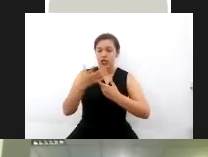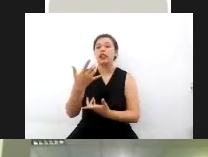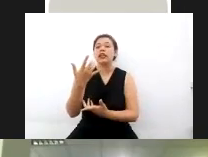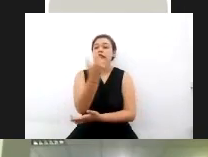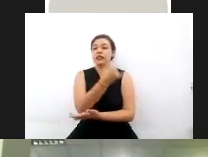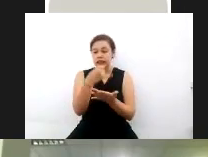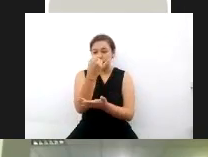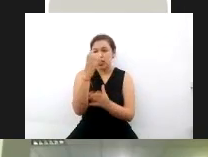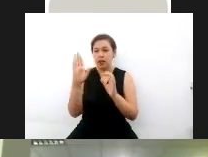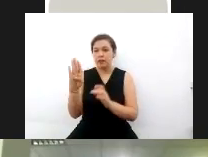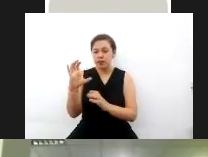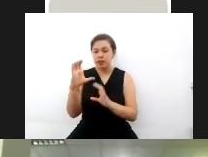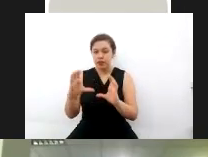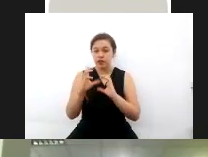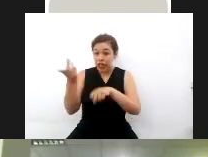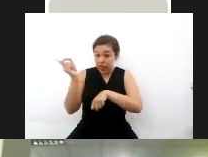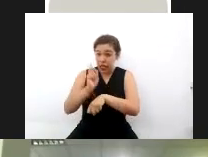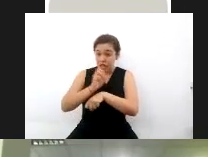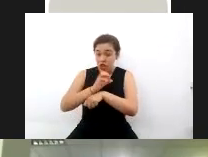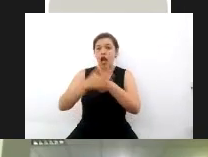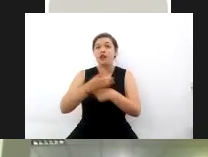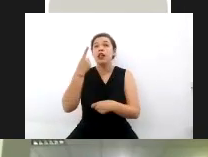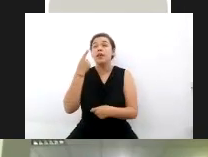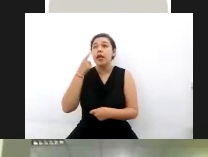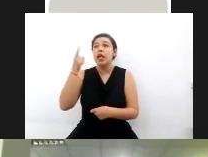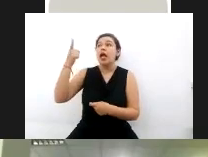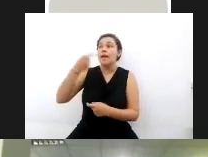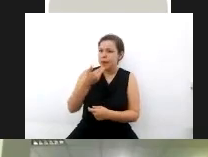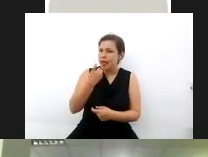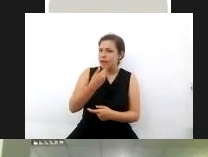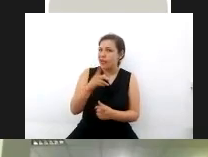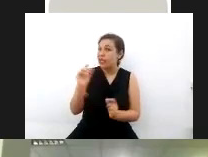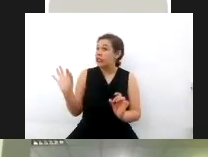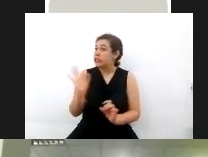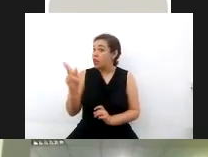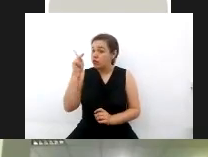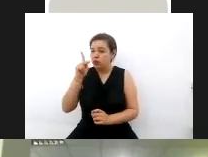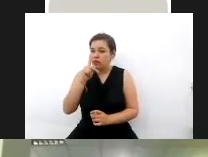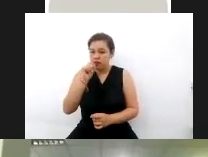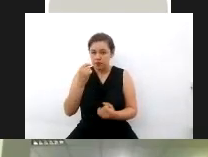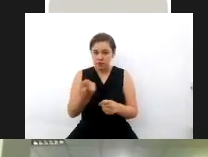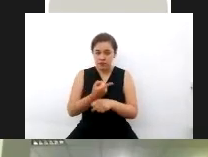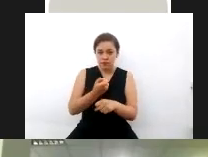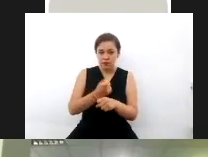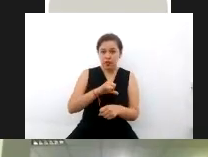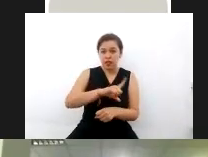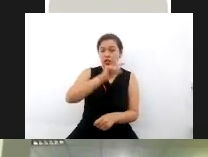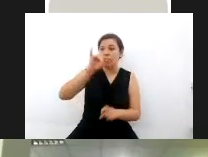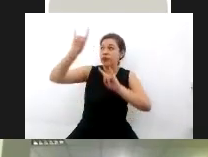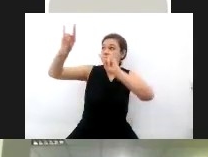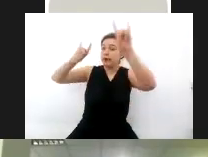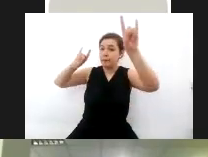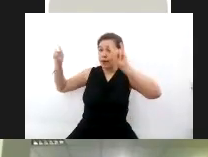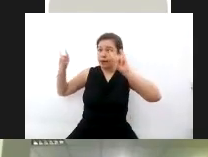los días y se tienen que colocar carteles, primero reportando el número de casos y todos los carteles que mencionamos